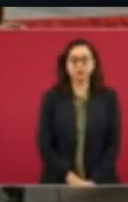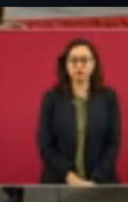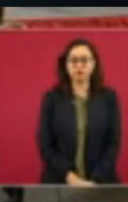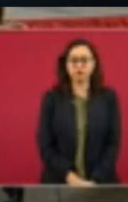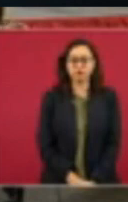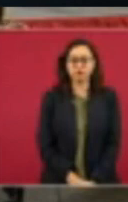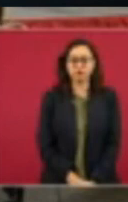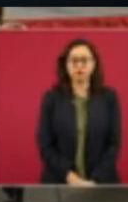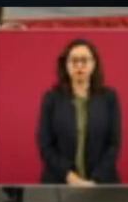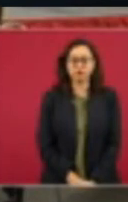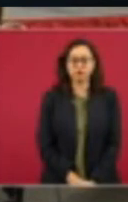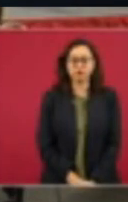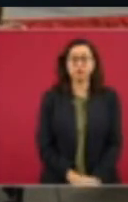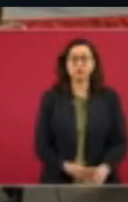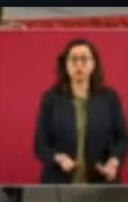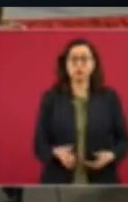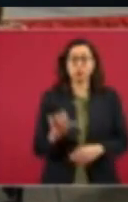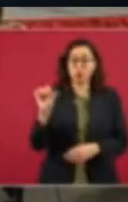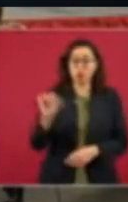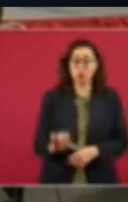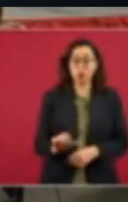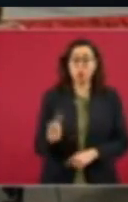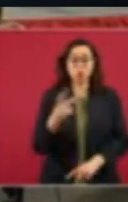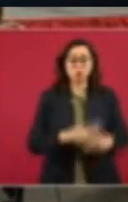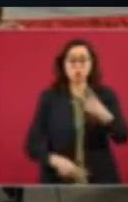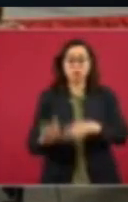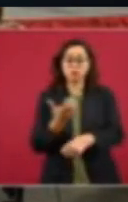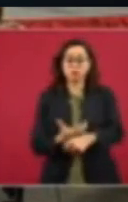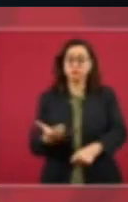tener aquí a los representantes